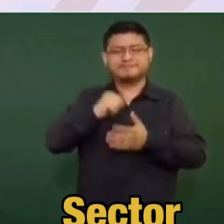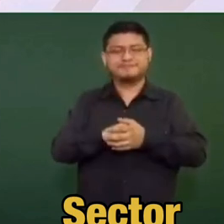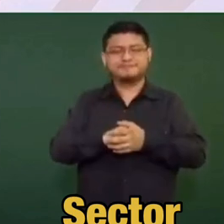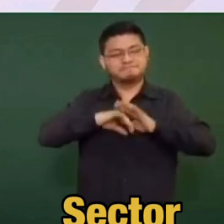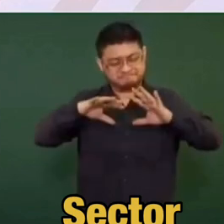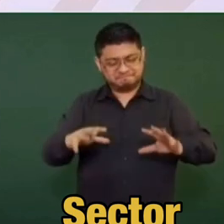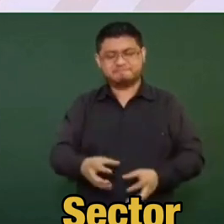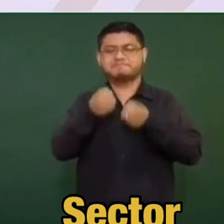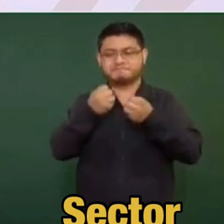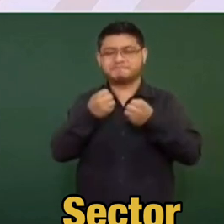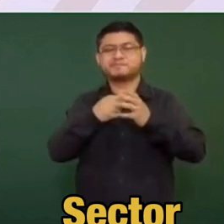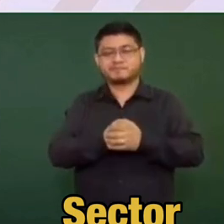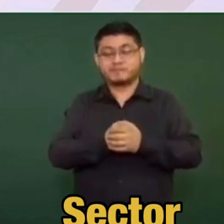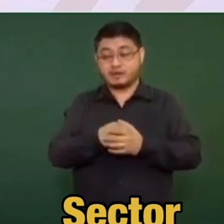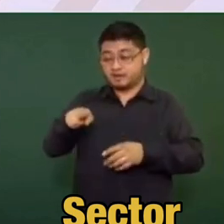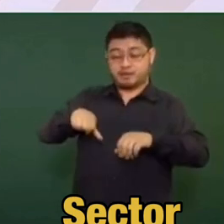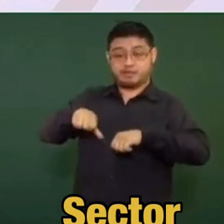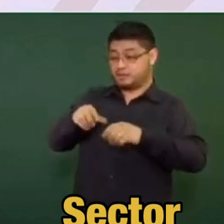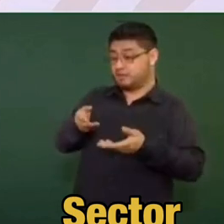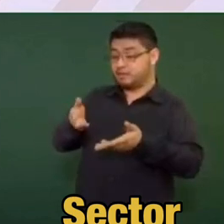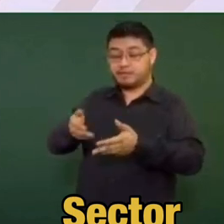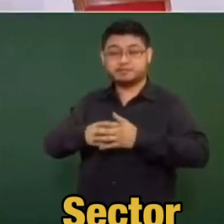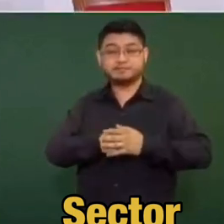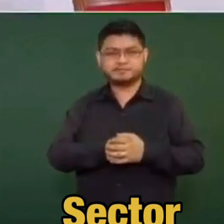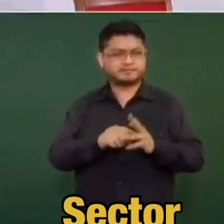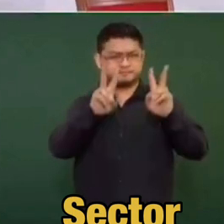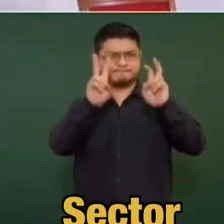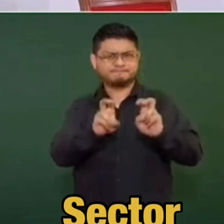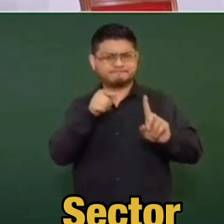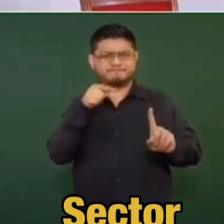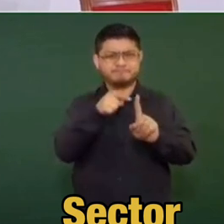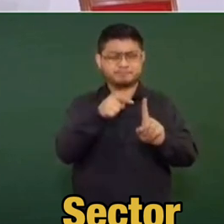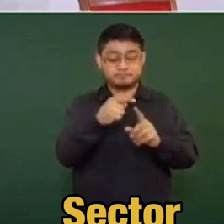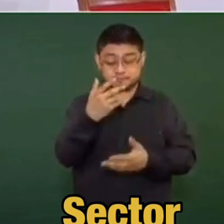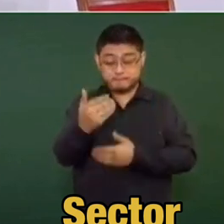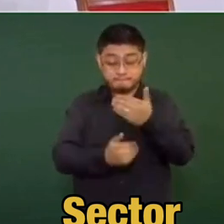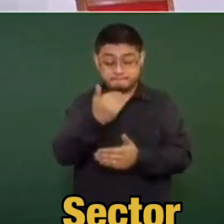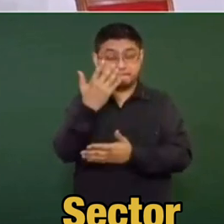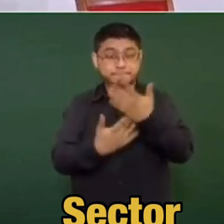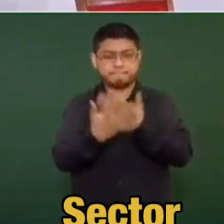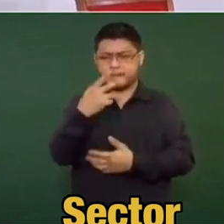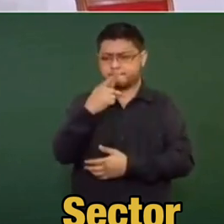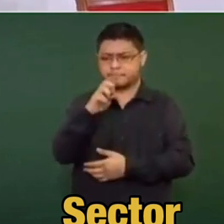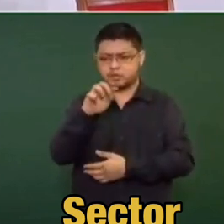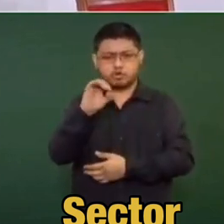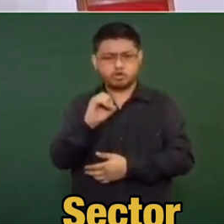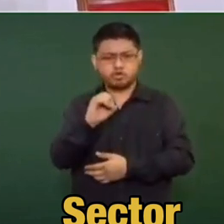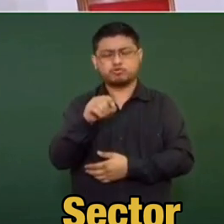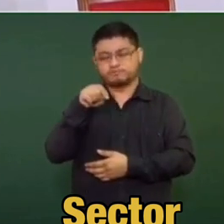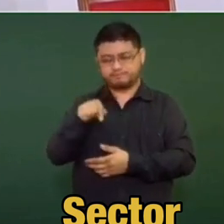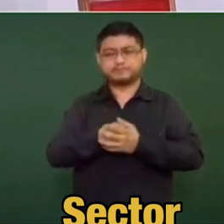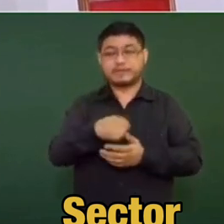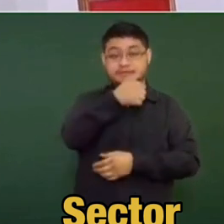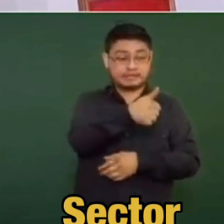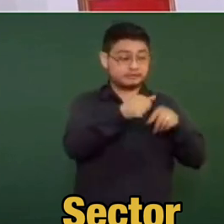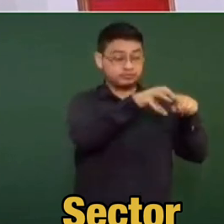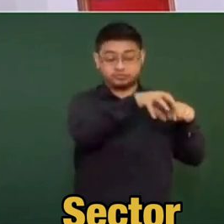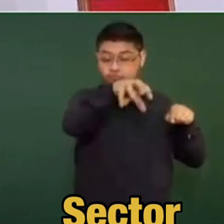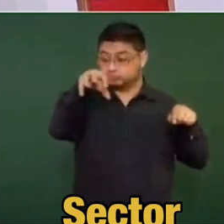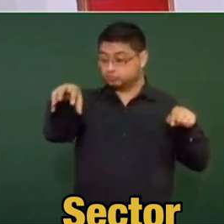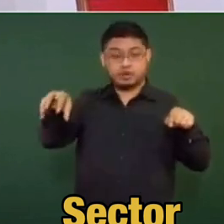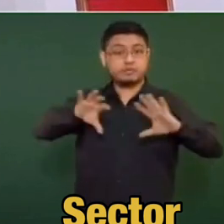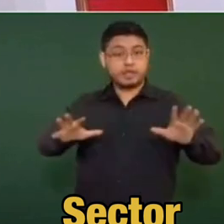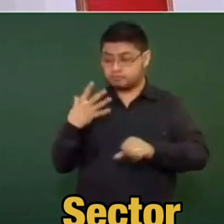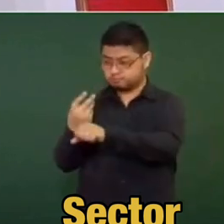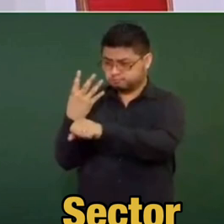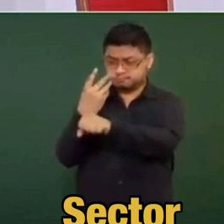rescatar la actividad petrolera en lo relacionado con la producción de petróleo crudo. Las 6 refinerías que le damos han sido reparadas y